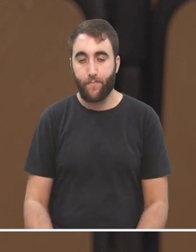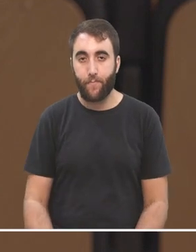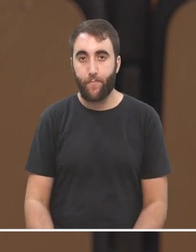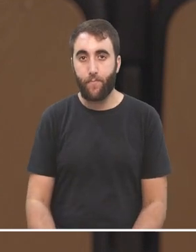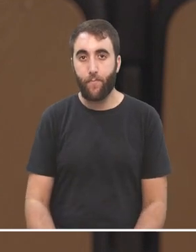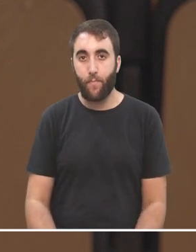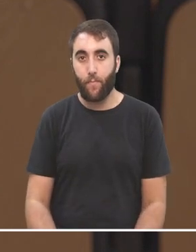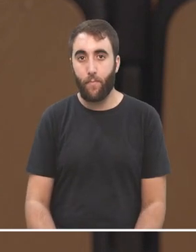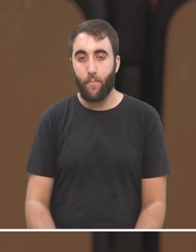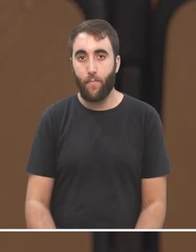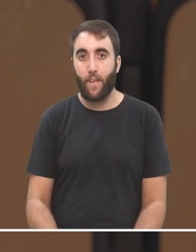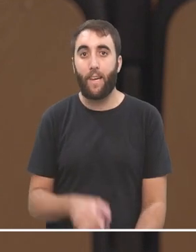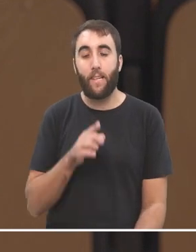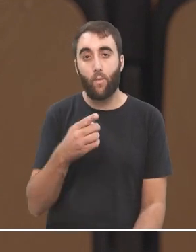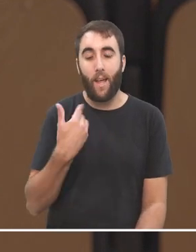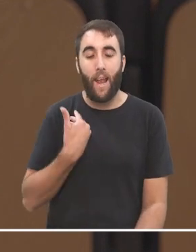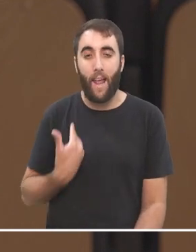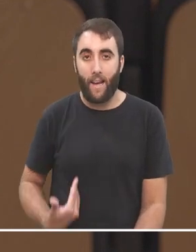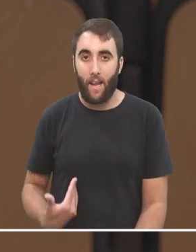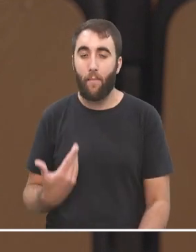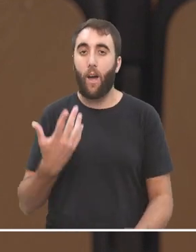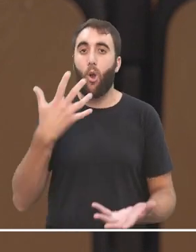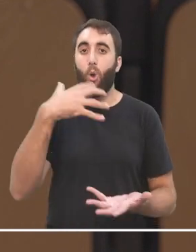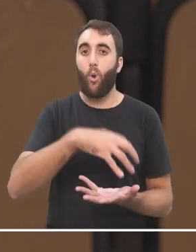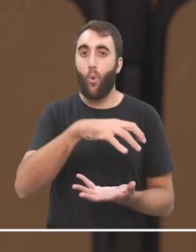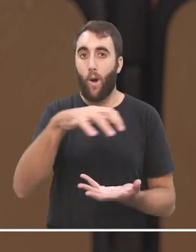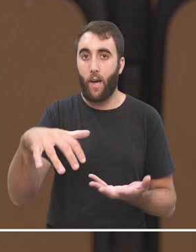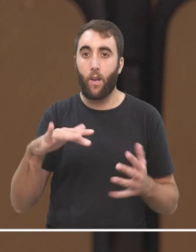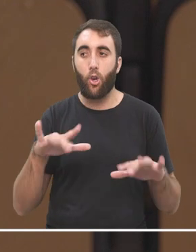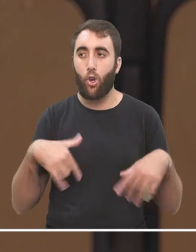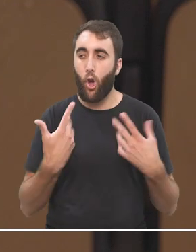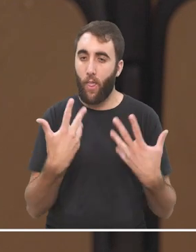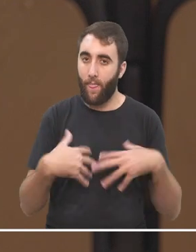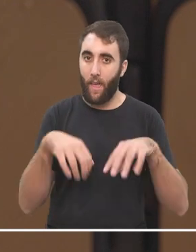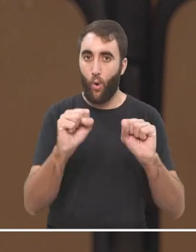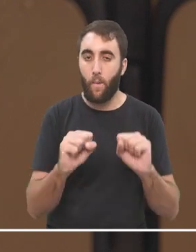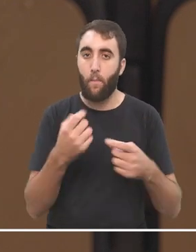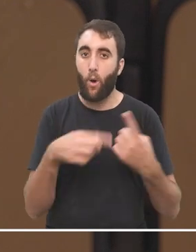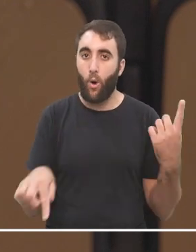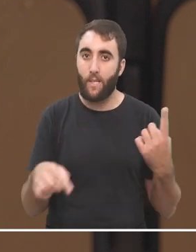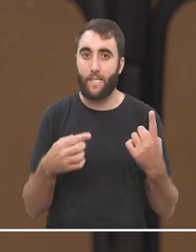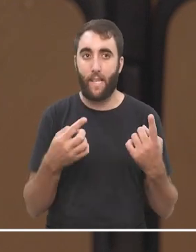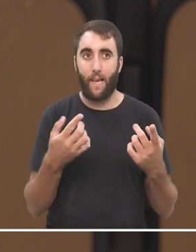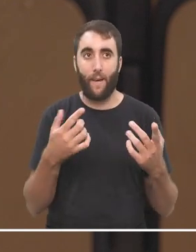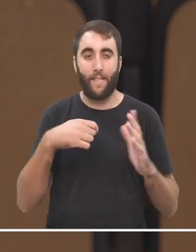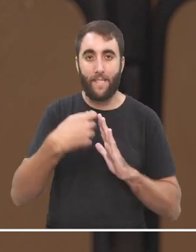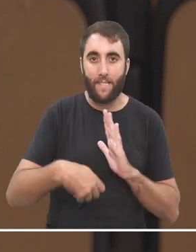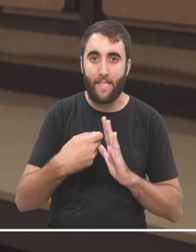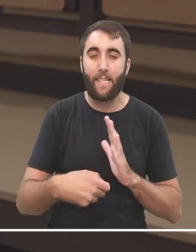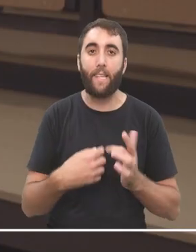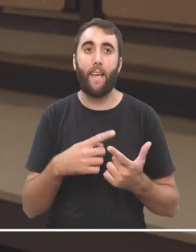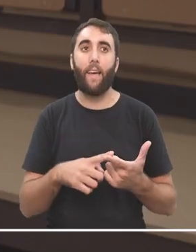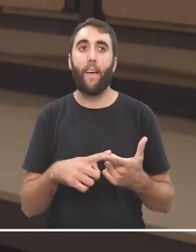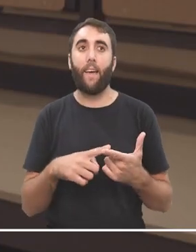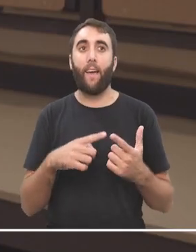Es una pena que los lugares donde todos descubrimos las grandes obras del cine,